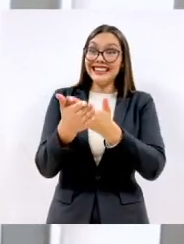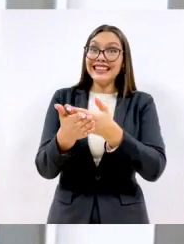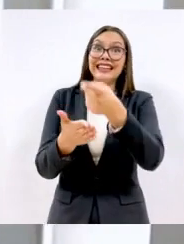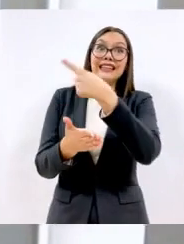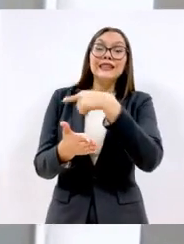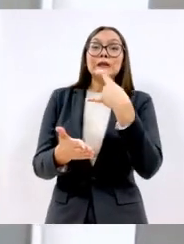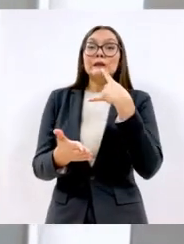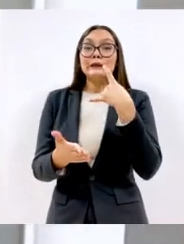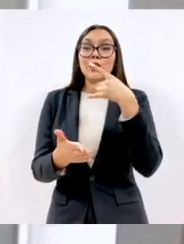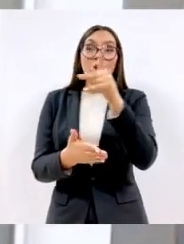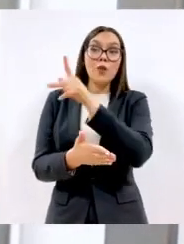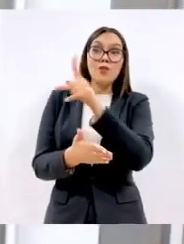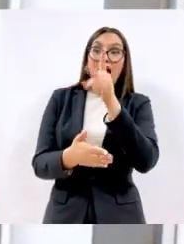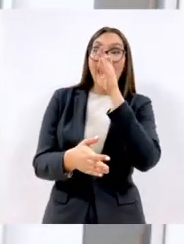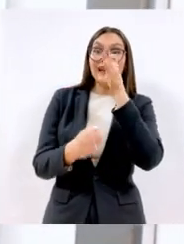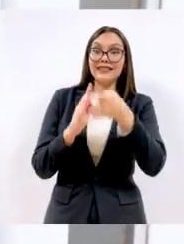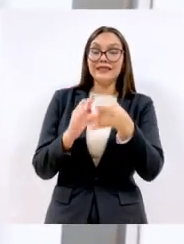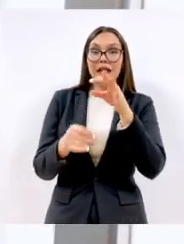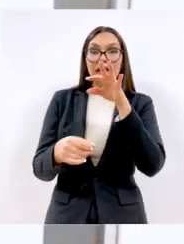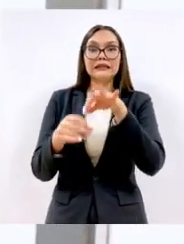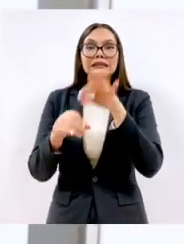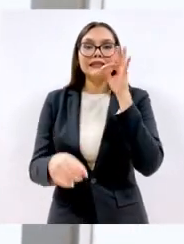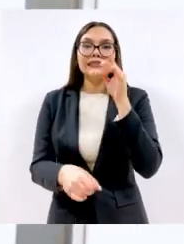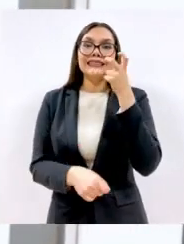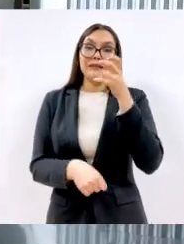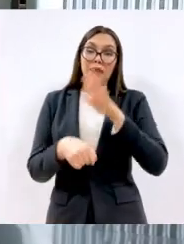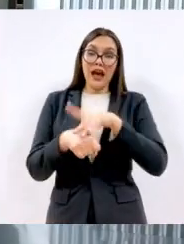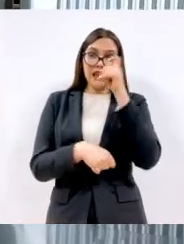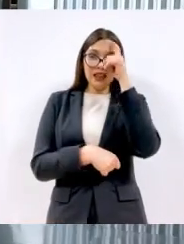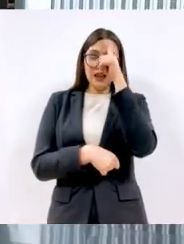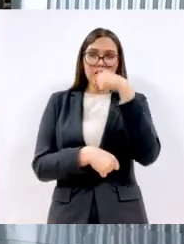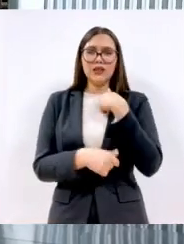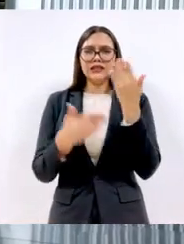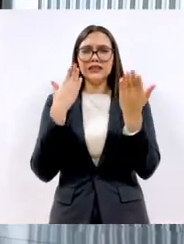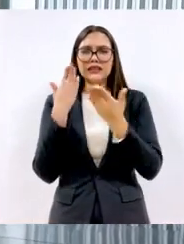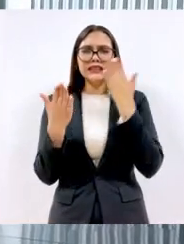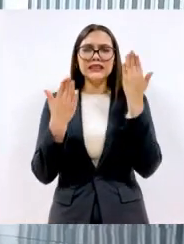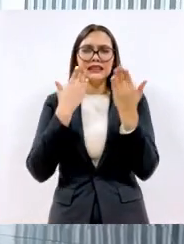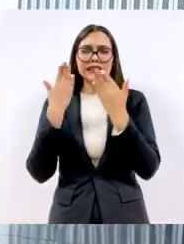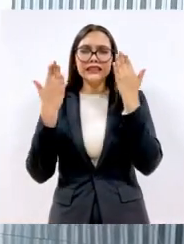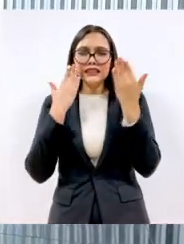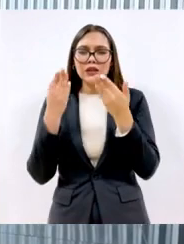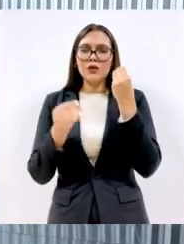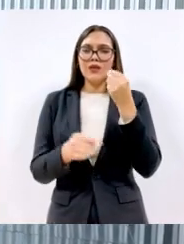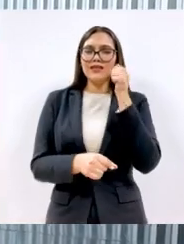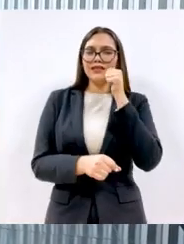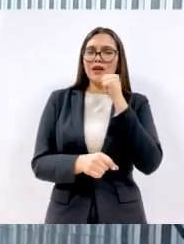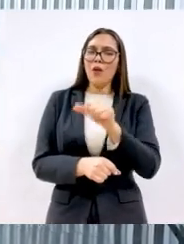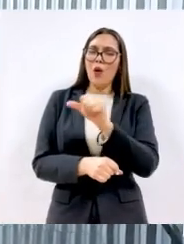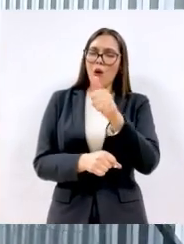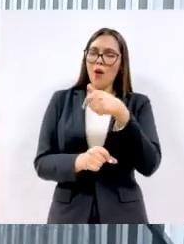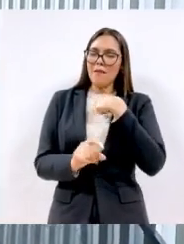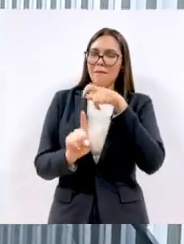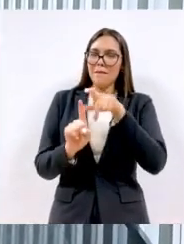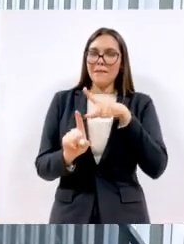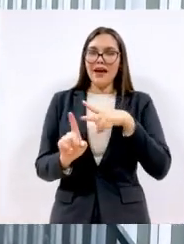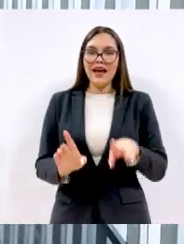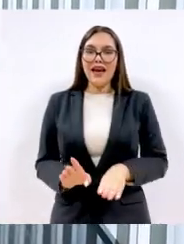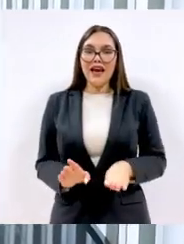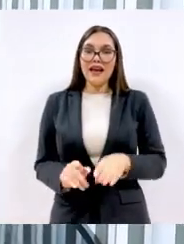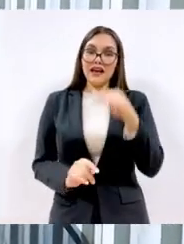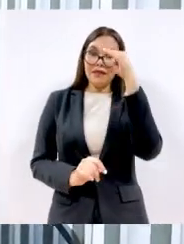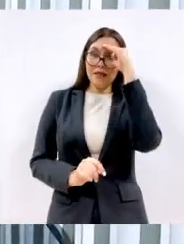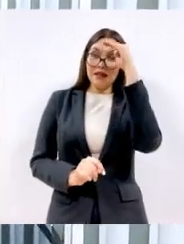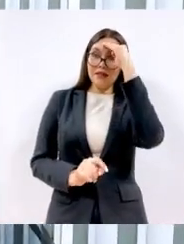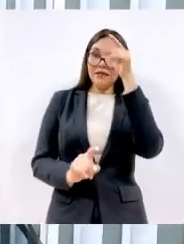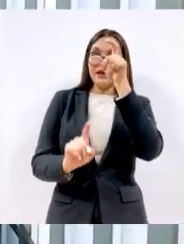iniciativas, la verdad me ha costado mucho trabajo que se aprueben mis iniciativas, que estudié mucho y que además una característica que tienen es que